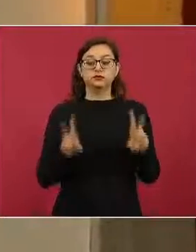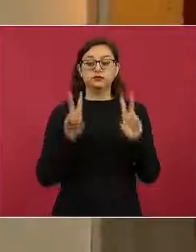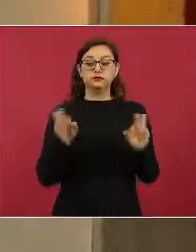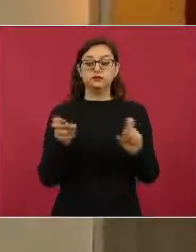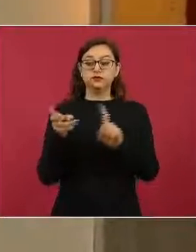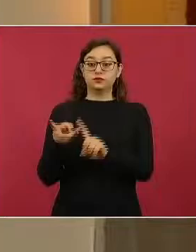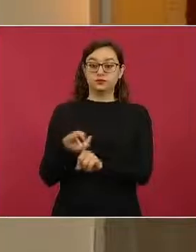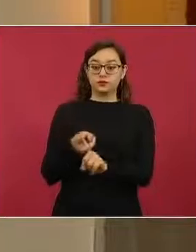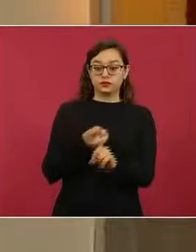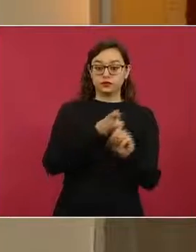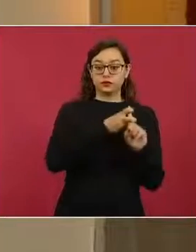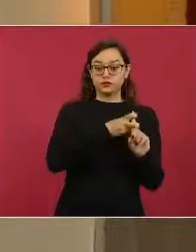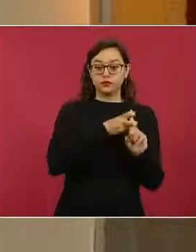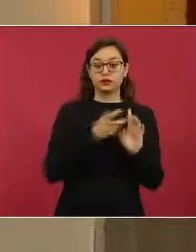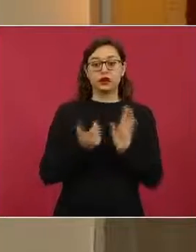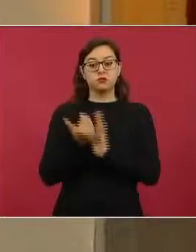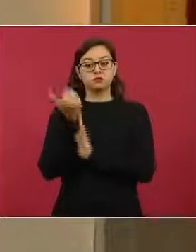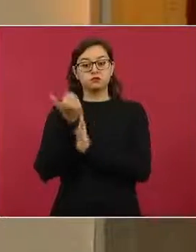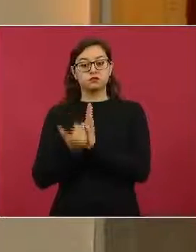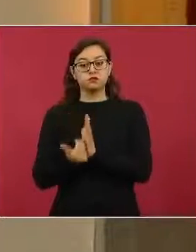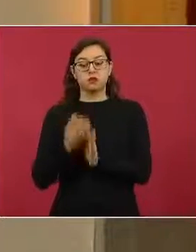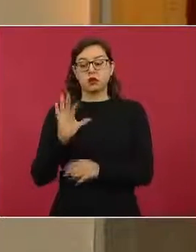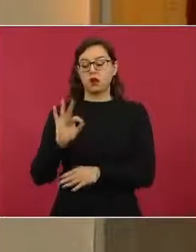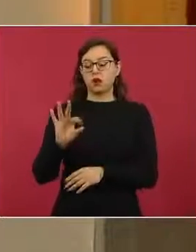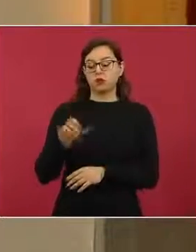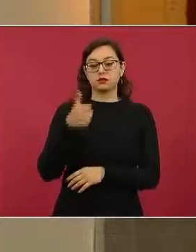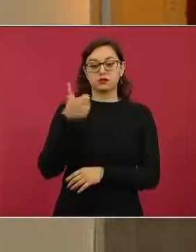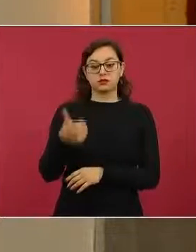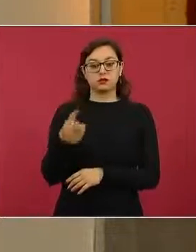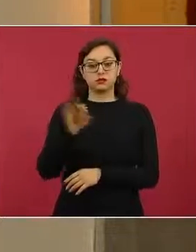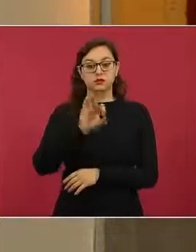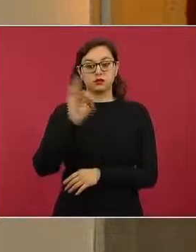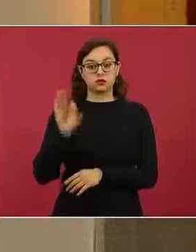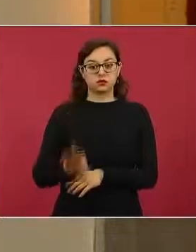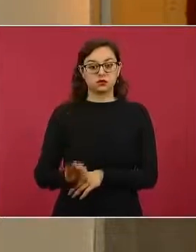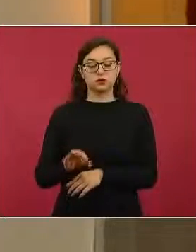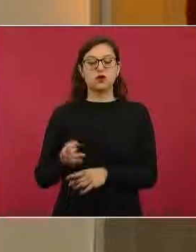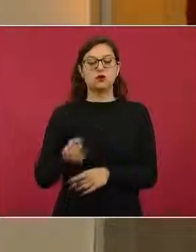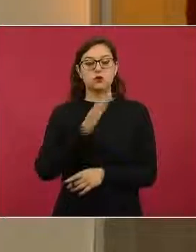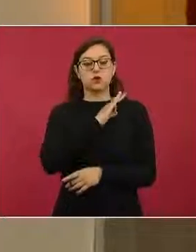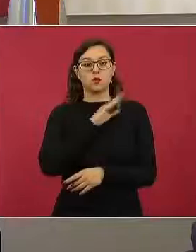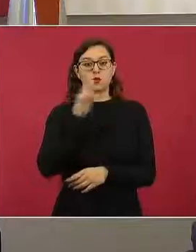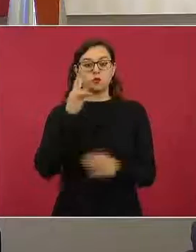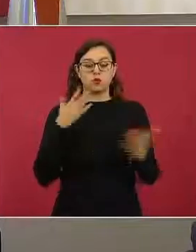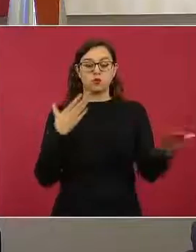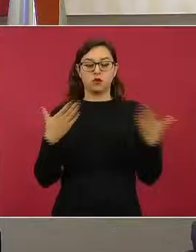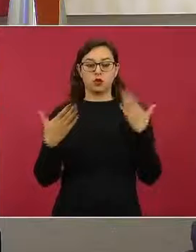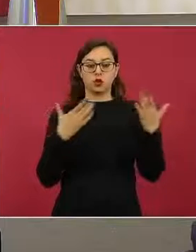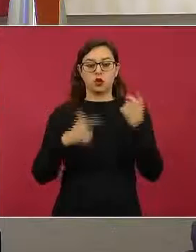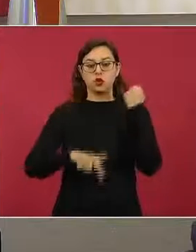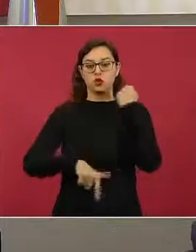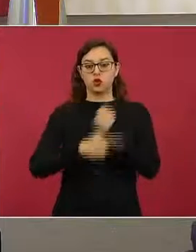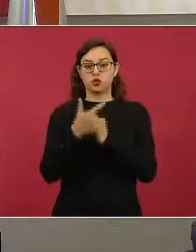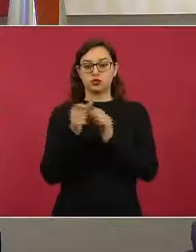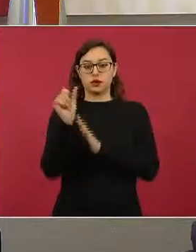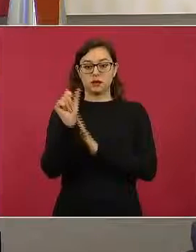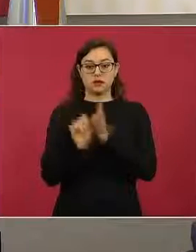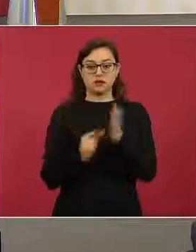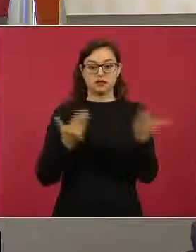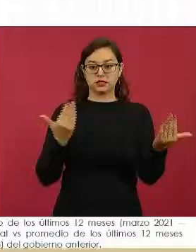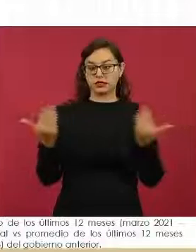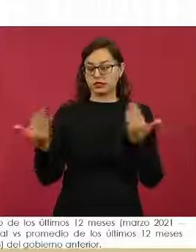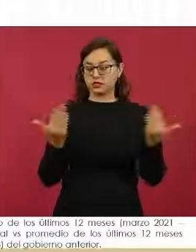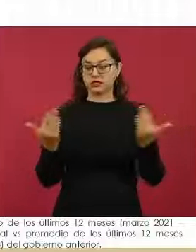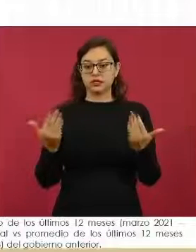la reducción es del 46%. Aquí igualmente estamos comparando los últimos 12 meses del gobierno anterior contra los